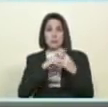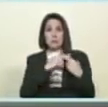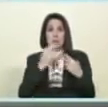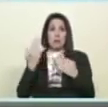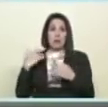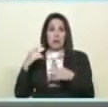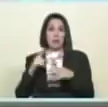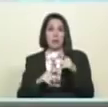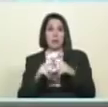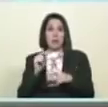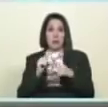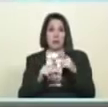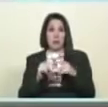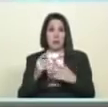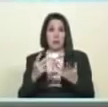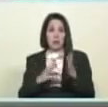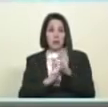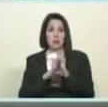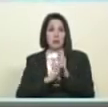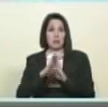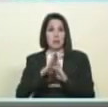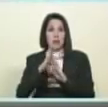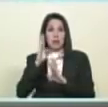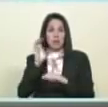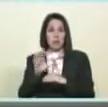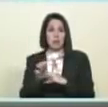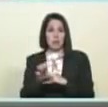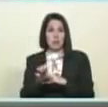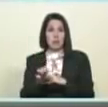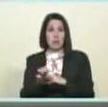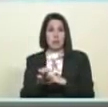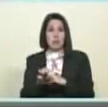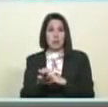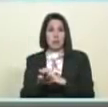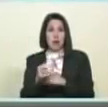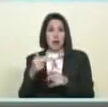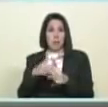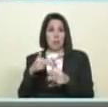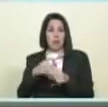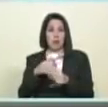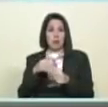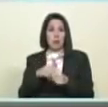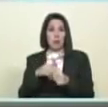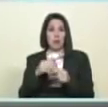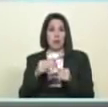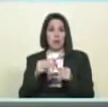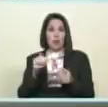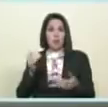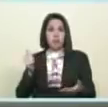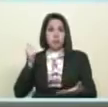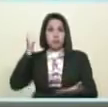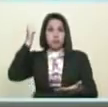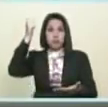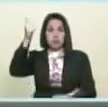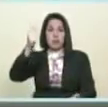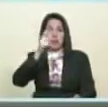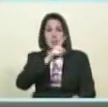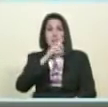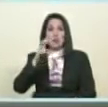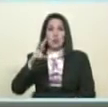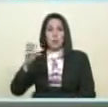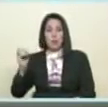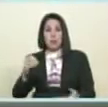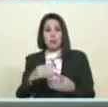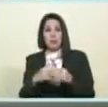procesos naturales de financiamiento del desarrollo del país, cuando el petróleo estaba a 120, los bancos